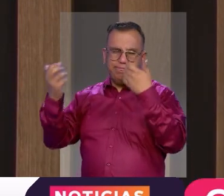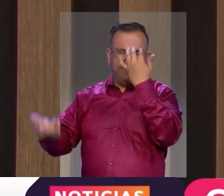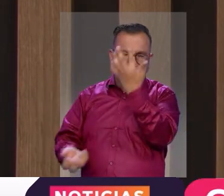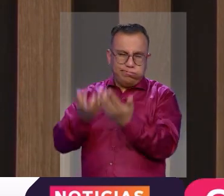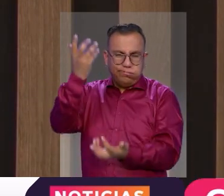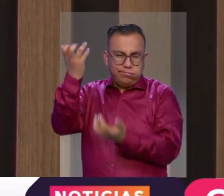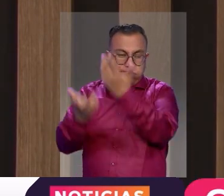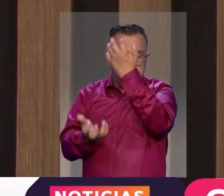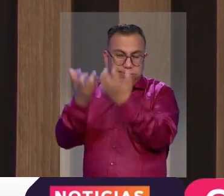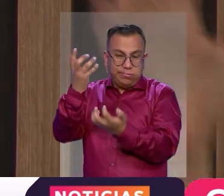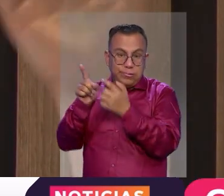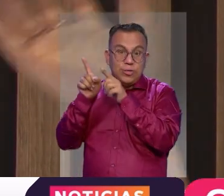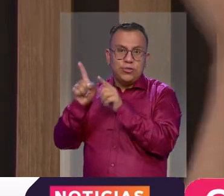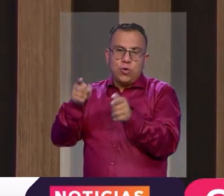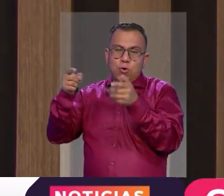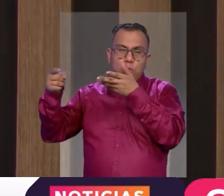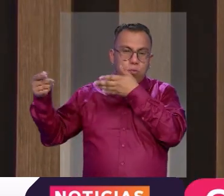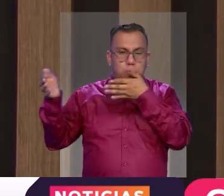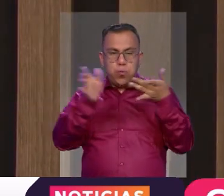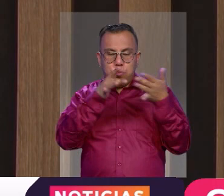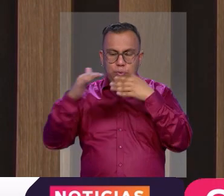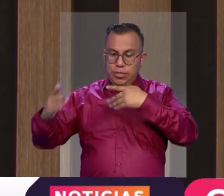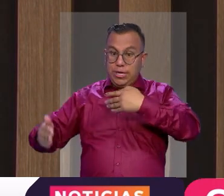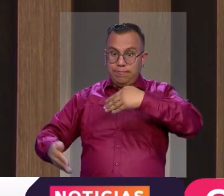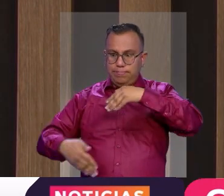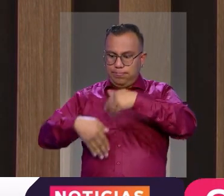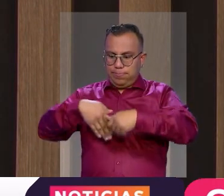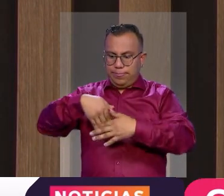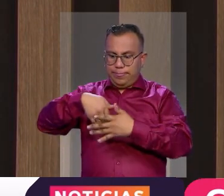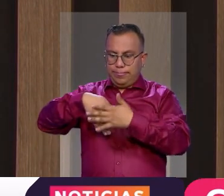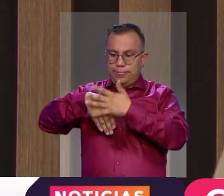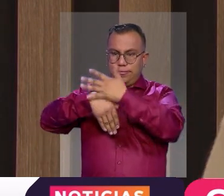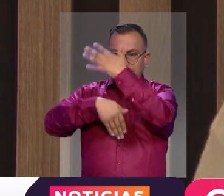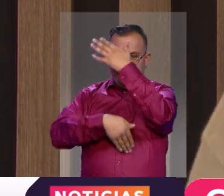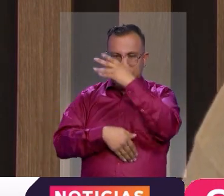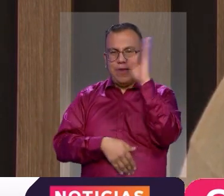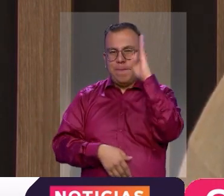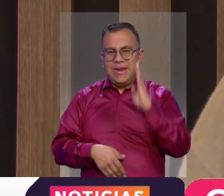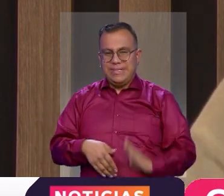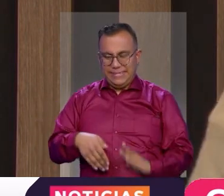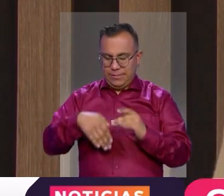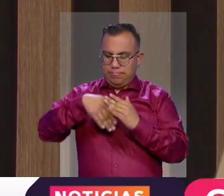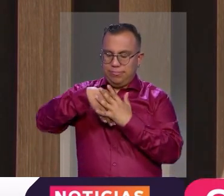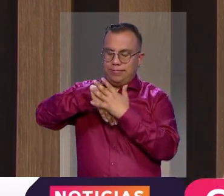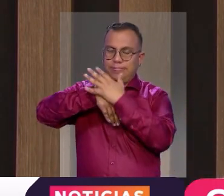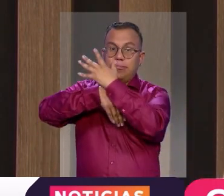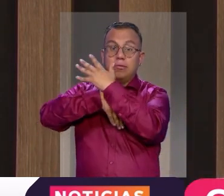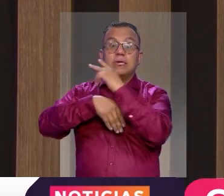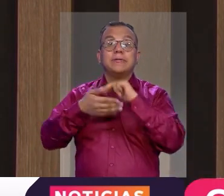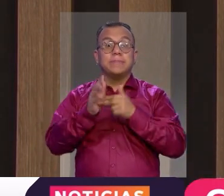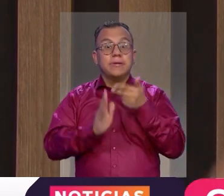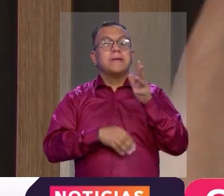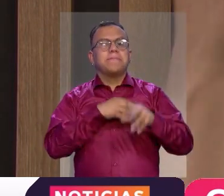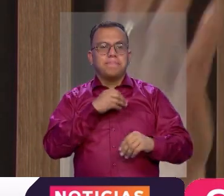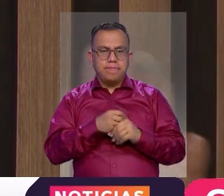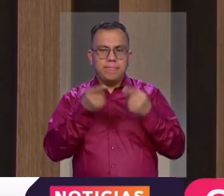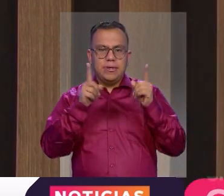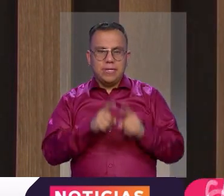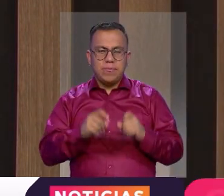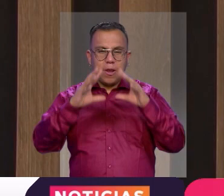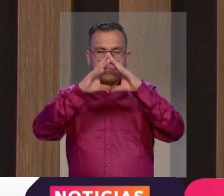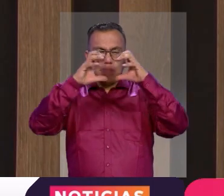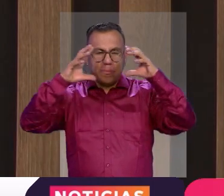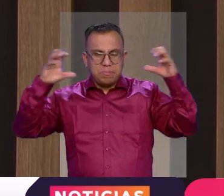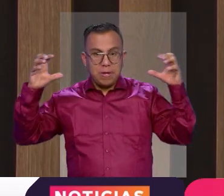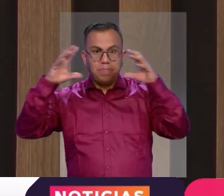y a los sistemas de vientos que nos traen los vientos alisios desde esa zona del país pero también se deben a que la nubosidad